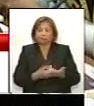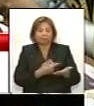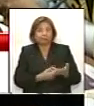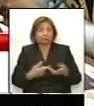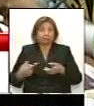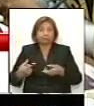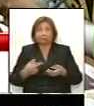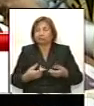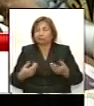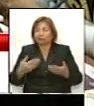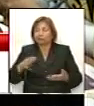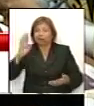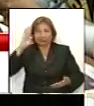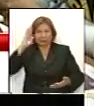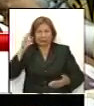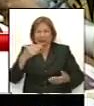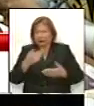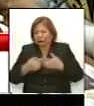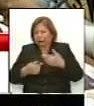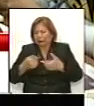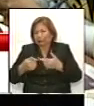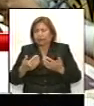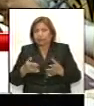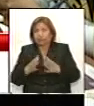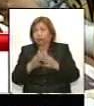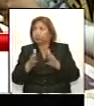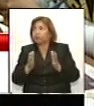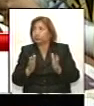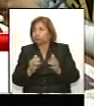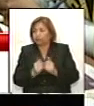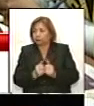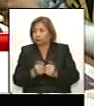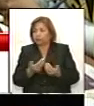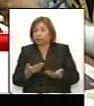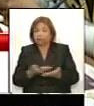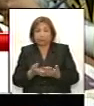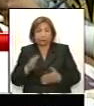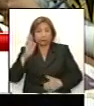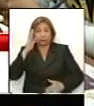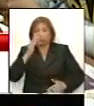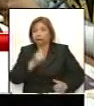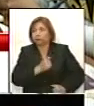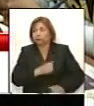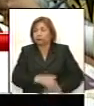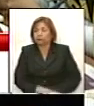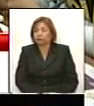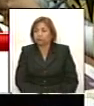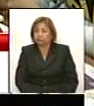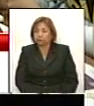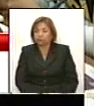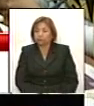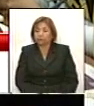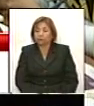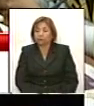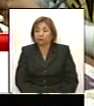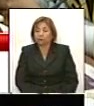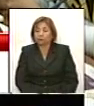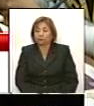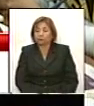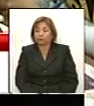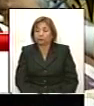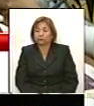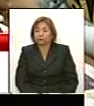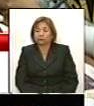llegó hasta Inspectoría de la Policía. Ese es un proceso que está ahorita abierto para sancionar al comisario y a todo el personal, porque empezando, el